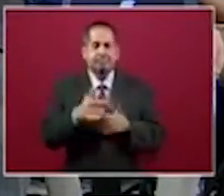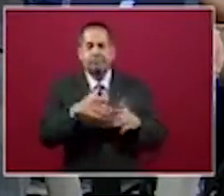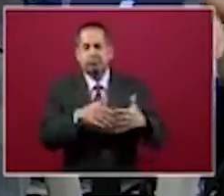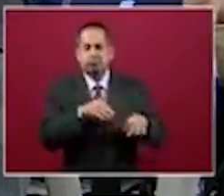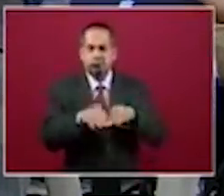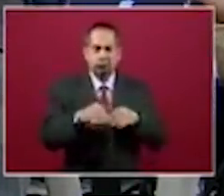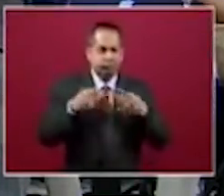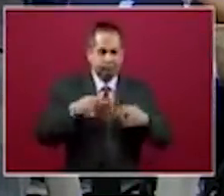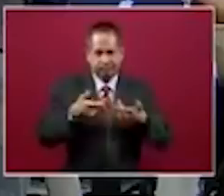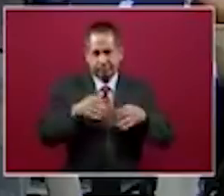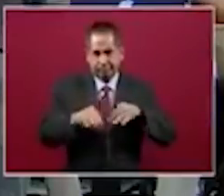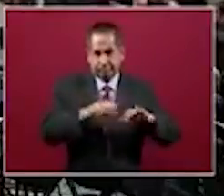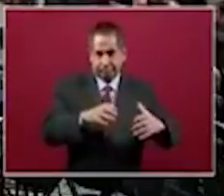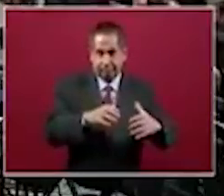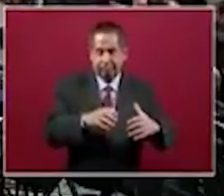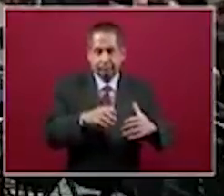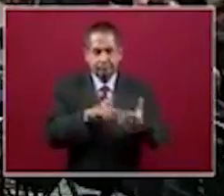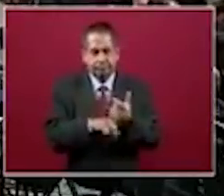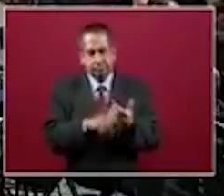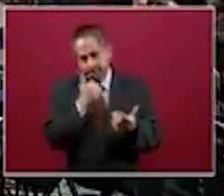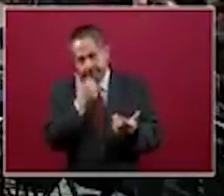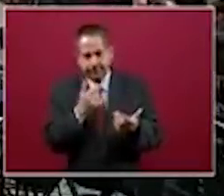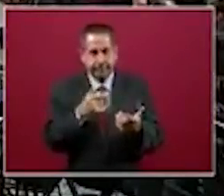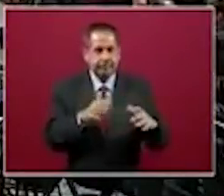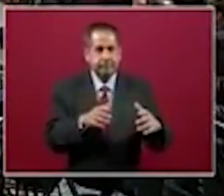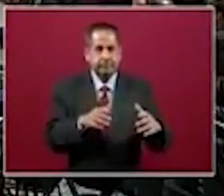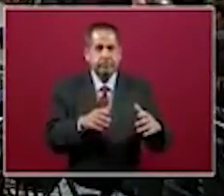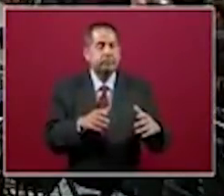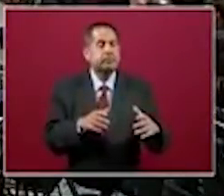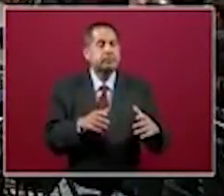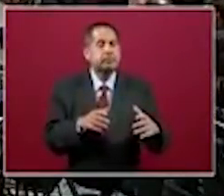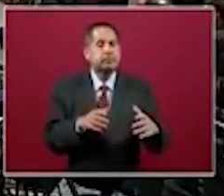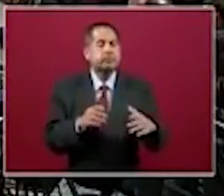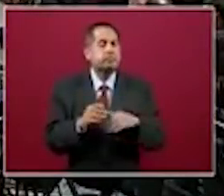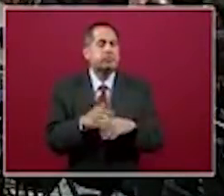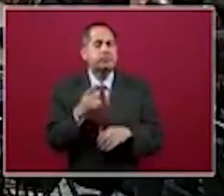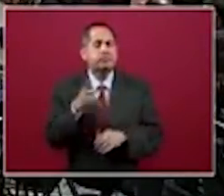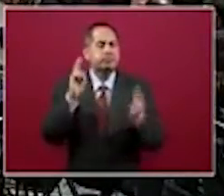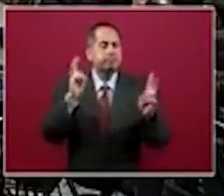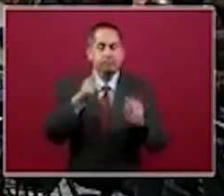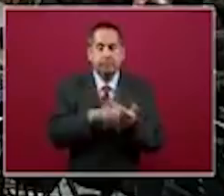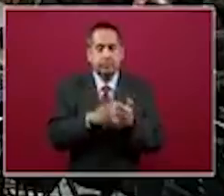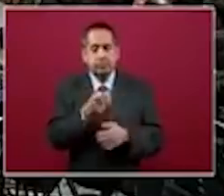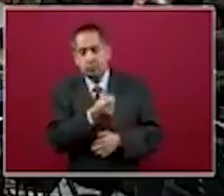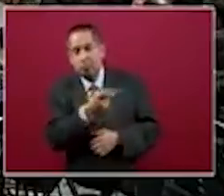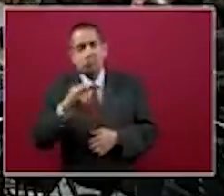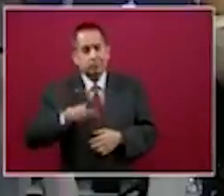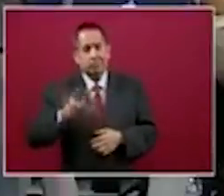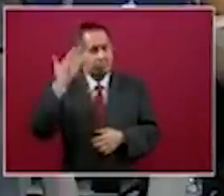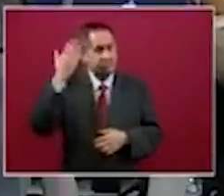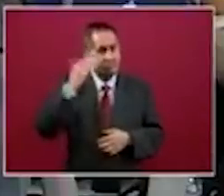al trabajo de los trabajadores, perdón por la palabra reiterativa, y el tema de miles de muertos,